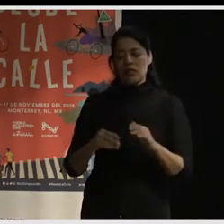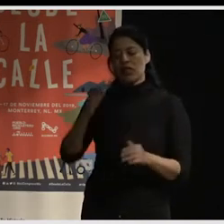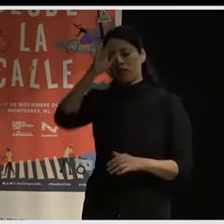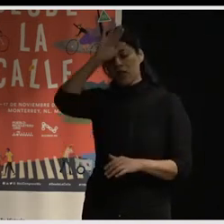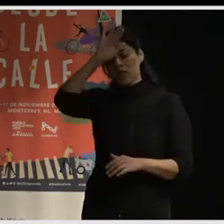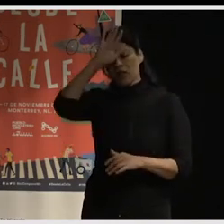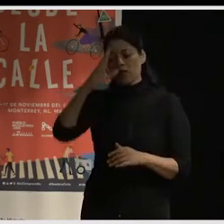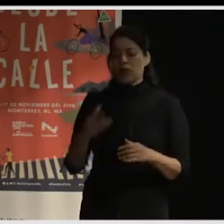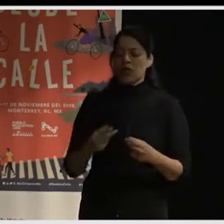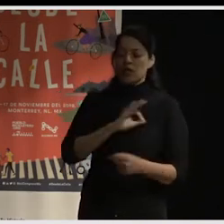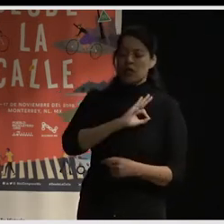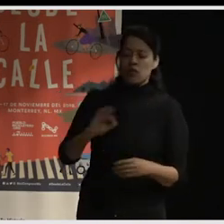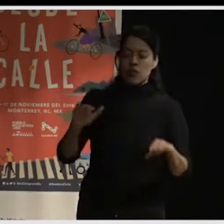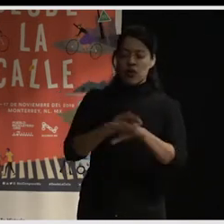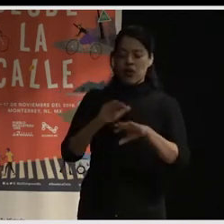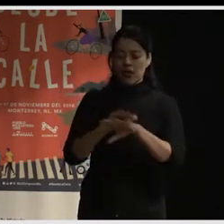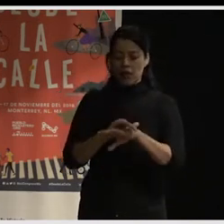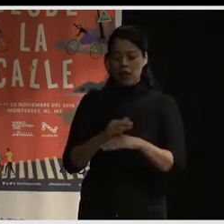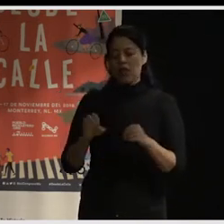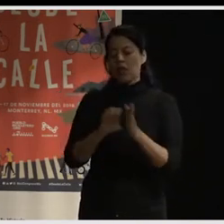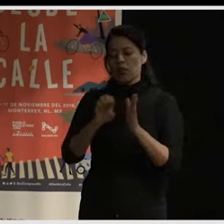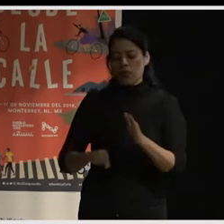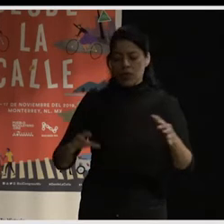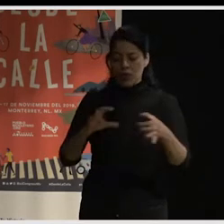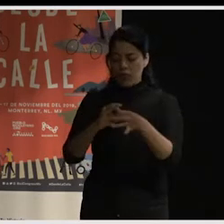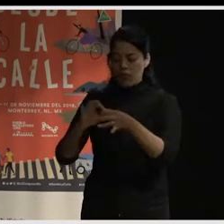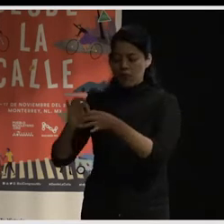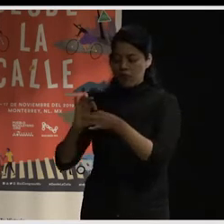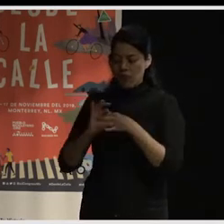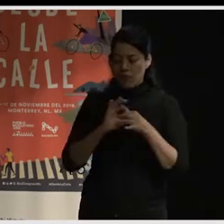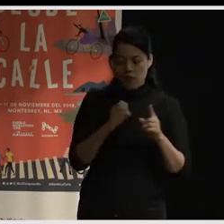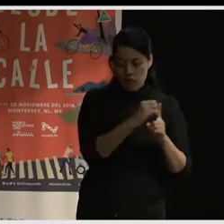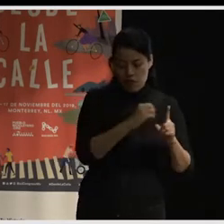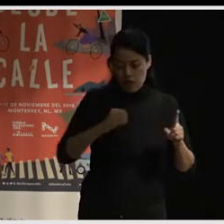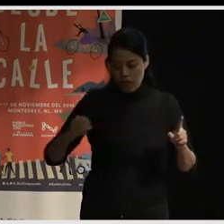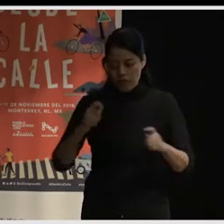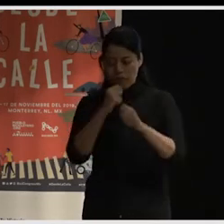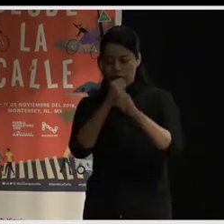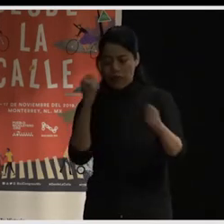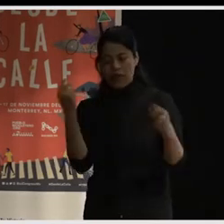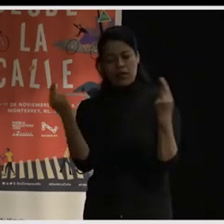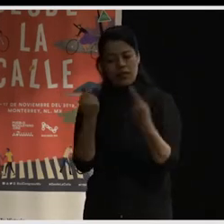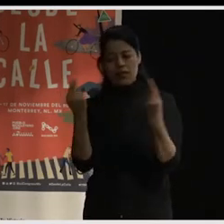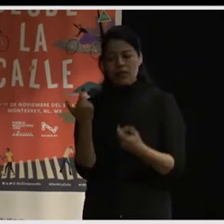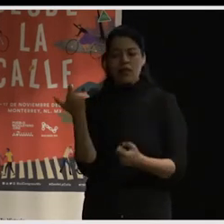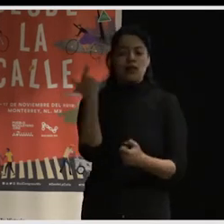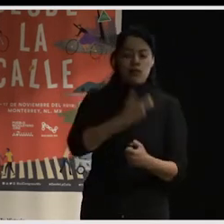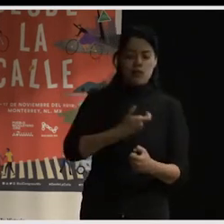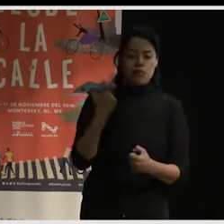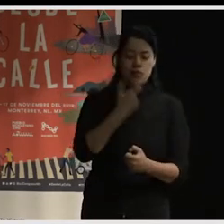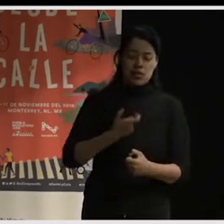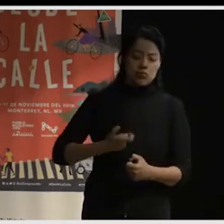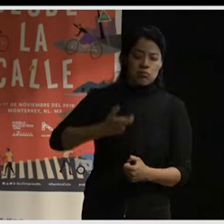panorama un poquito distinto hablamos de una red estructurada de transporte público que requiere una inversión bastante alta y que hasta el